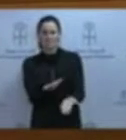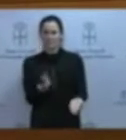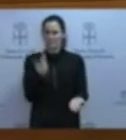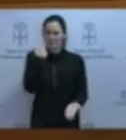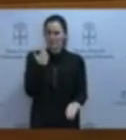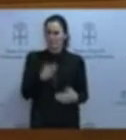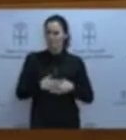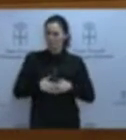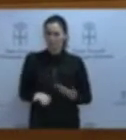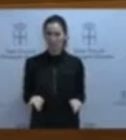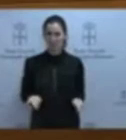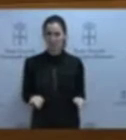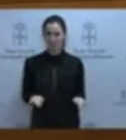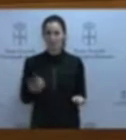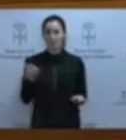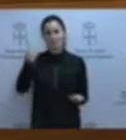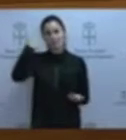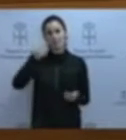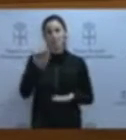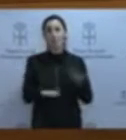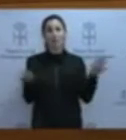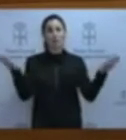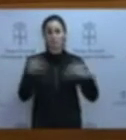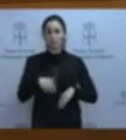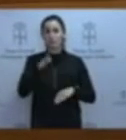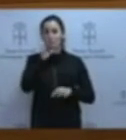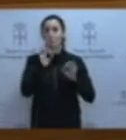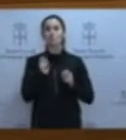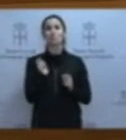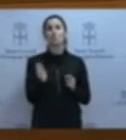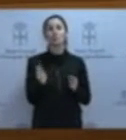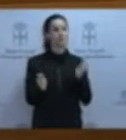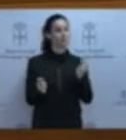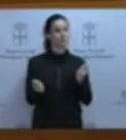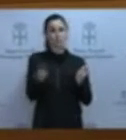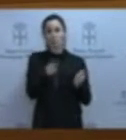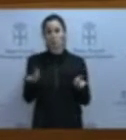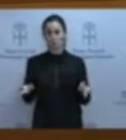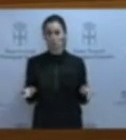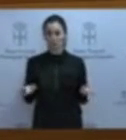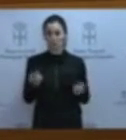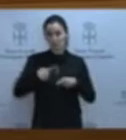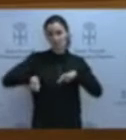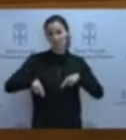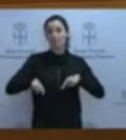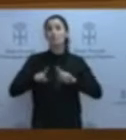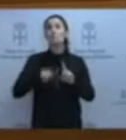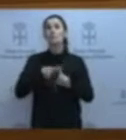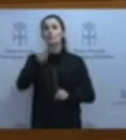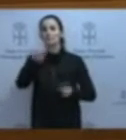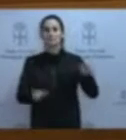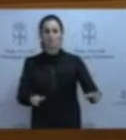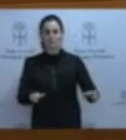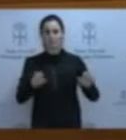Hay que tener en cuenta no solo la injusticia de las diferentes aportaciones. También cabe decir que dos personas no llegan